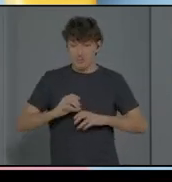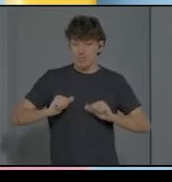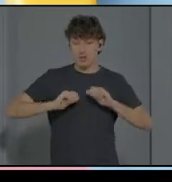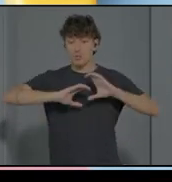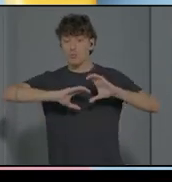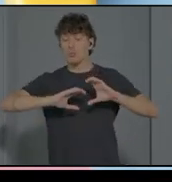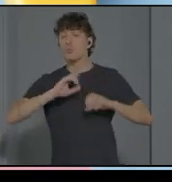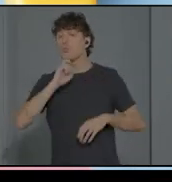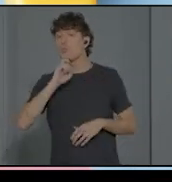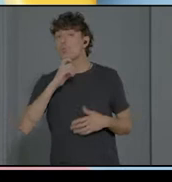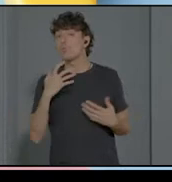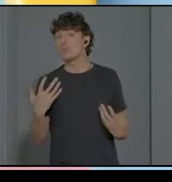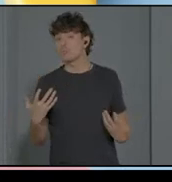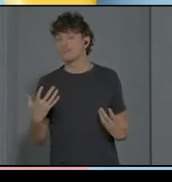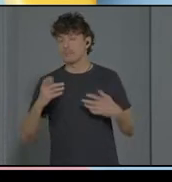llanto.